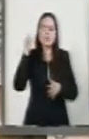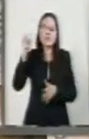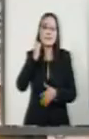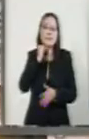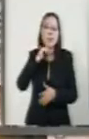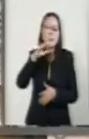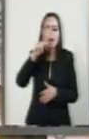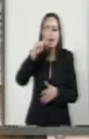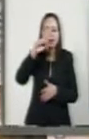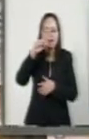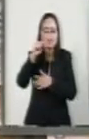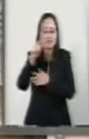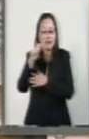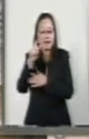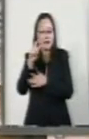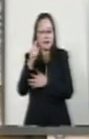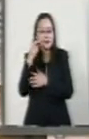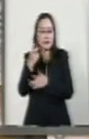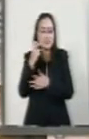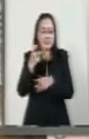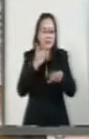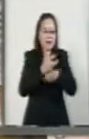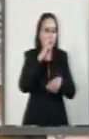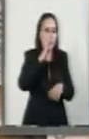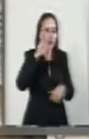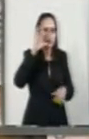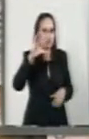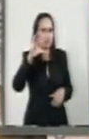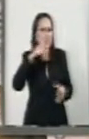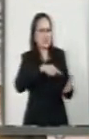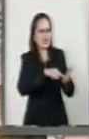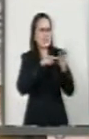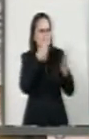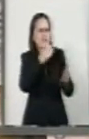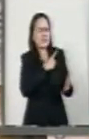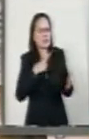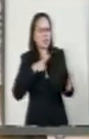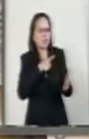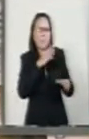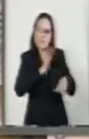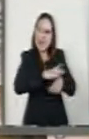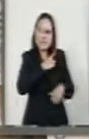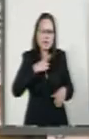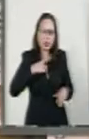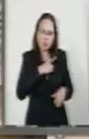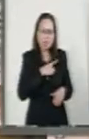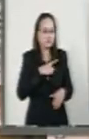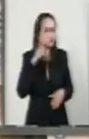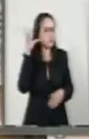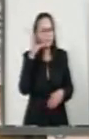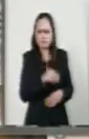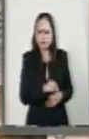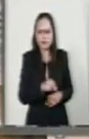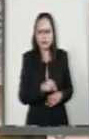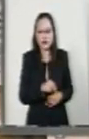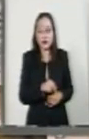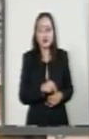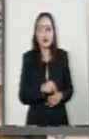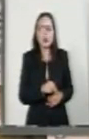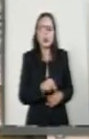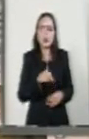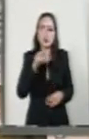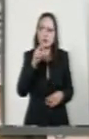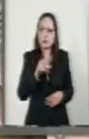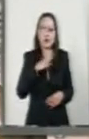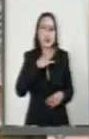respeto, mencionó al estado de Baja California. El estado de Baja California no es de los más endrogados. Debo decirle que sí estará